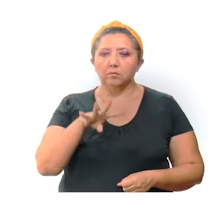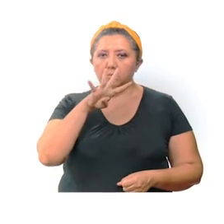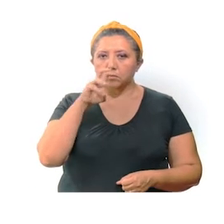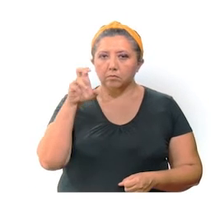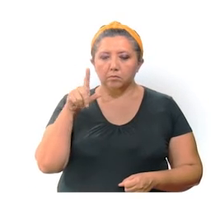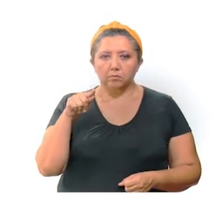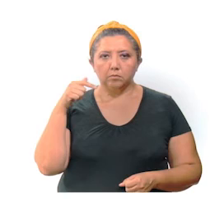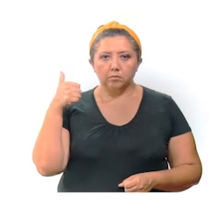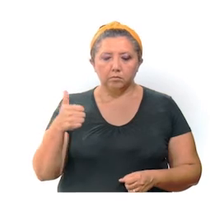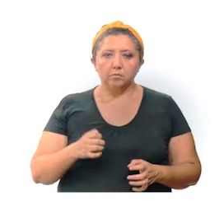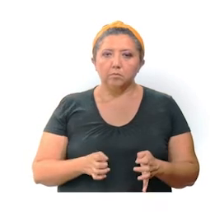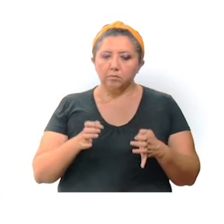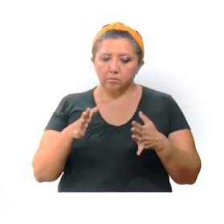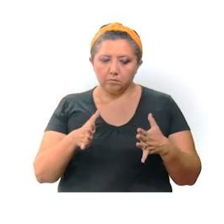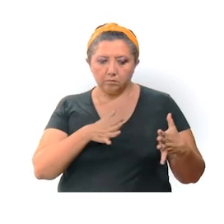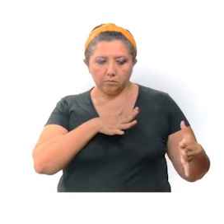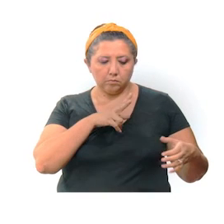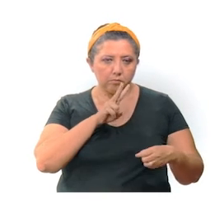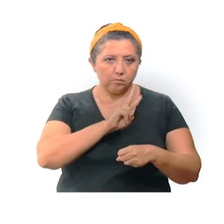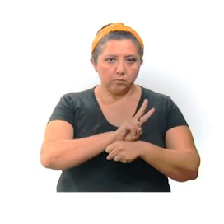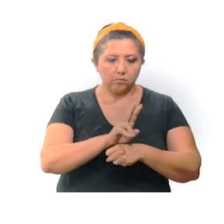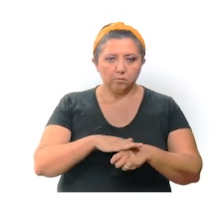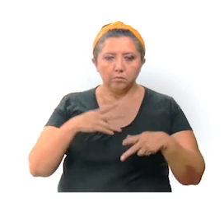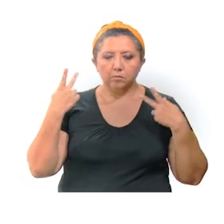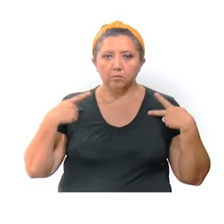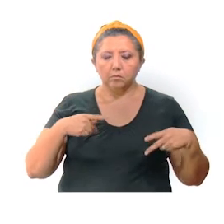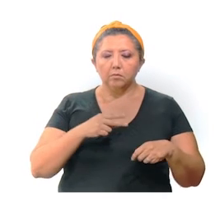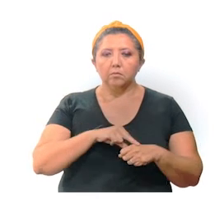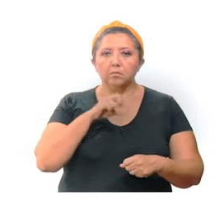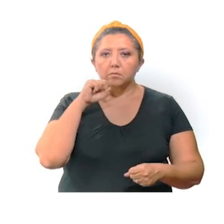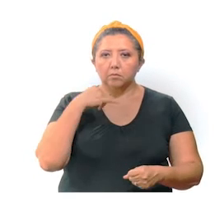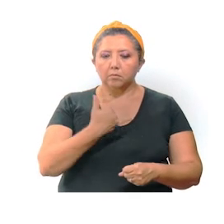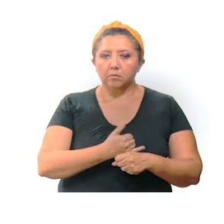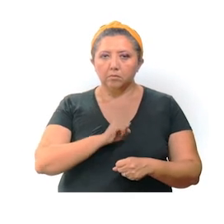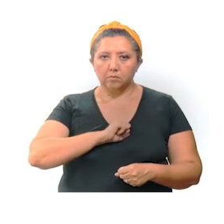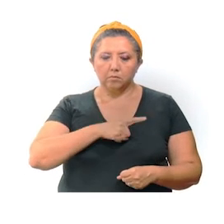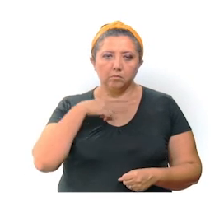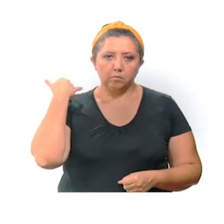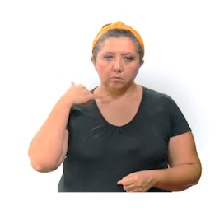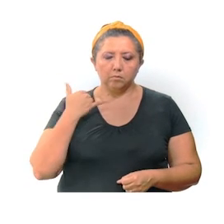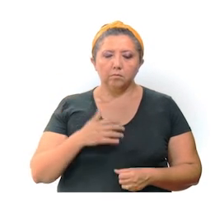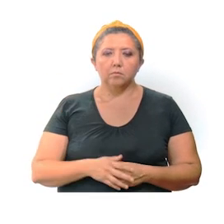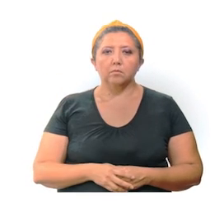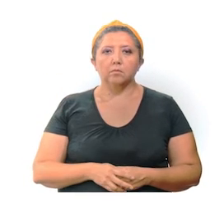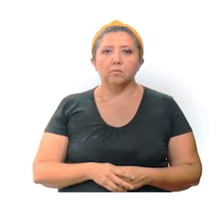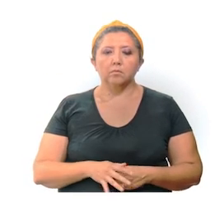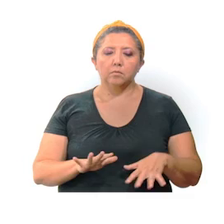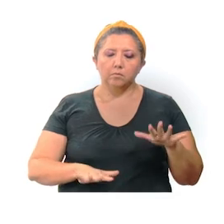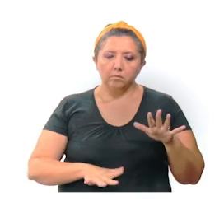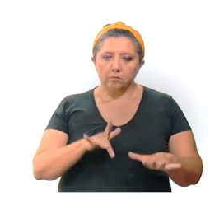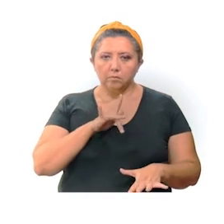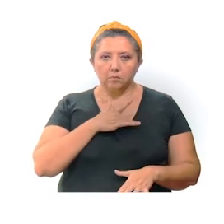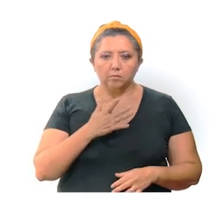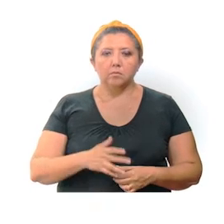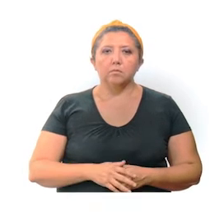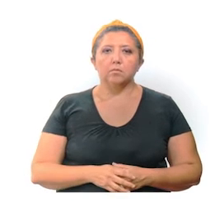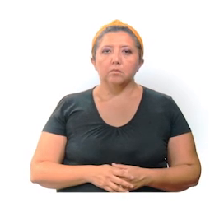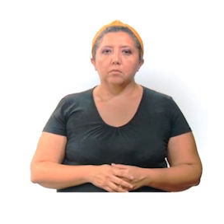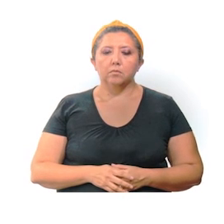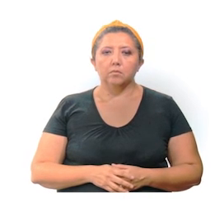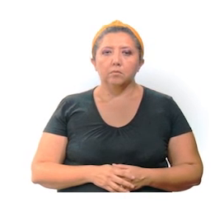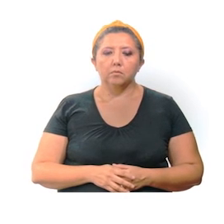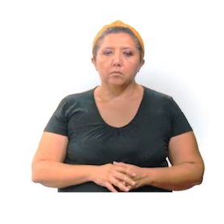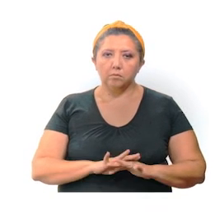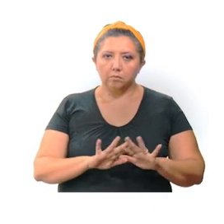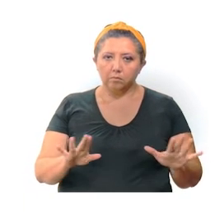476 están estables, aislados, monitoreados por personal médico de los servicios de salud de Yucatán. Presentan síntomas leves.